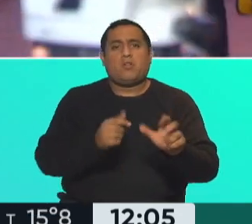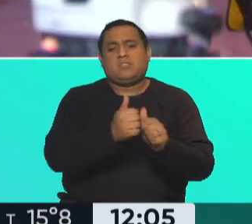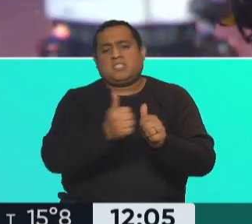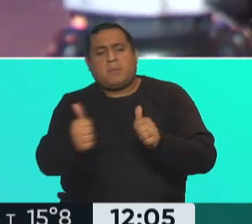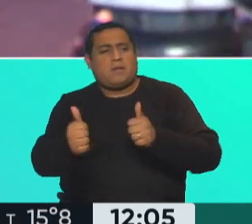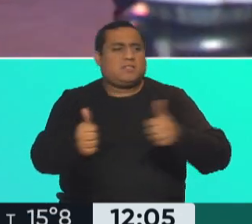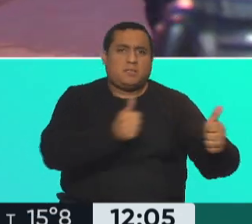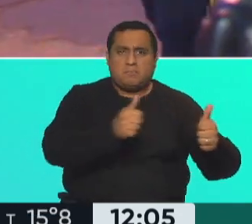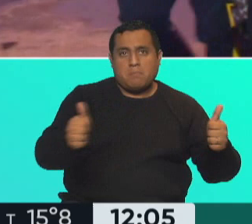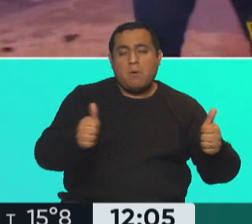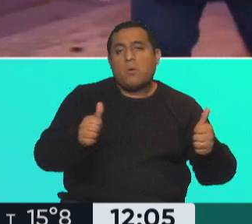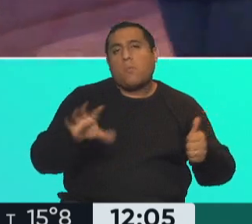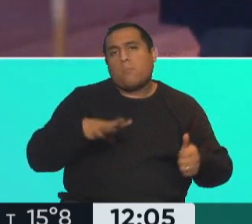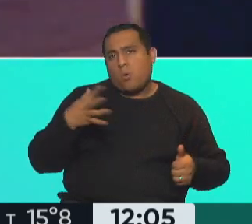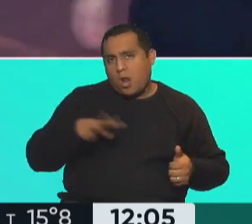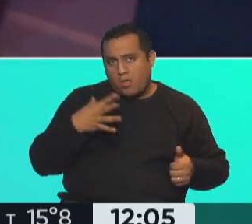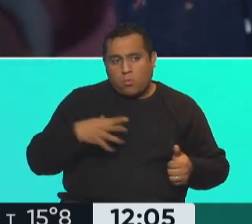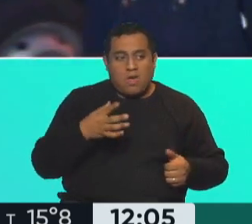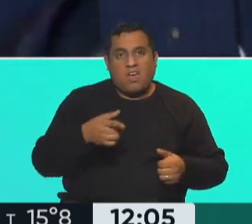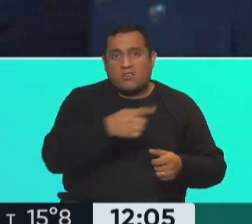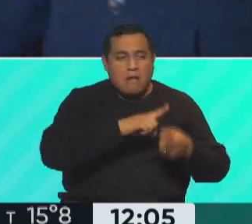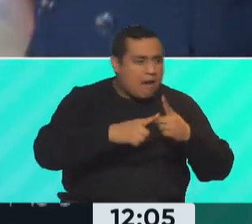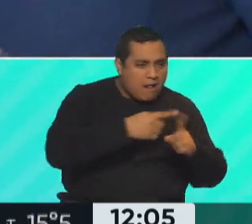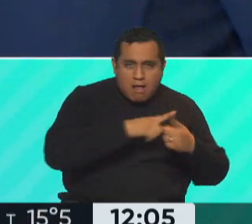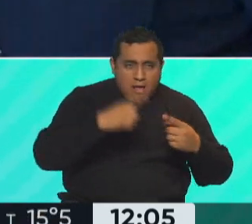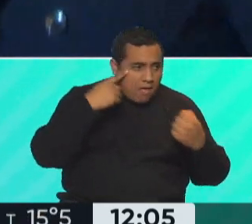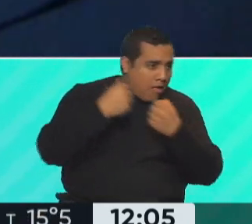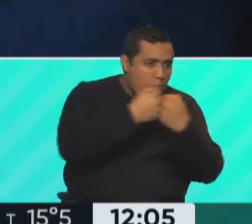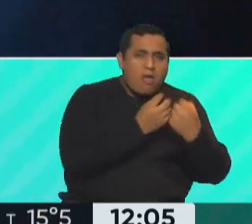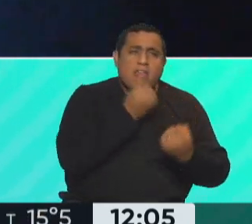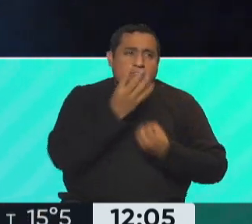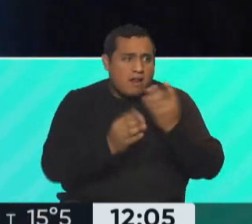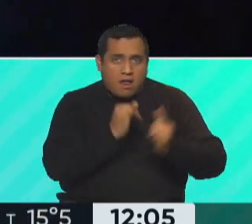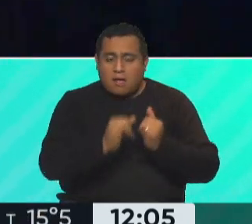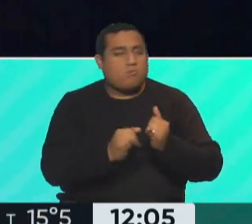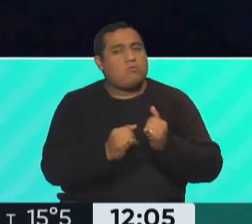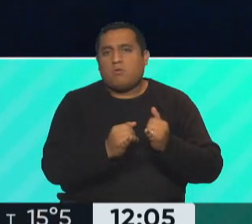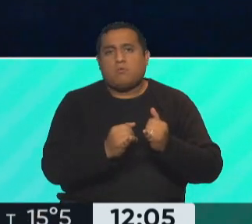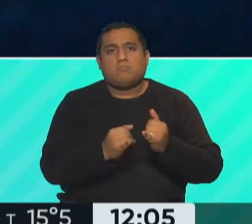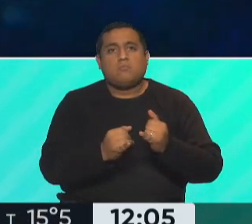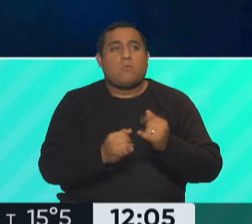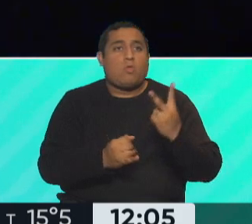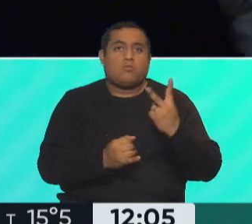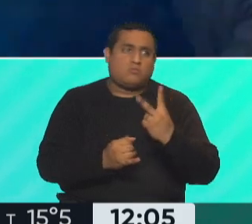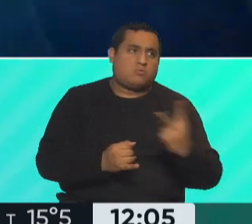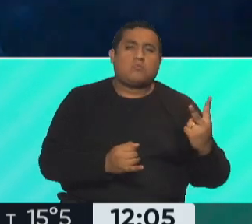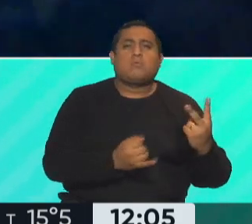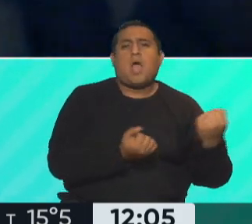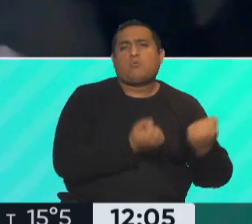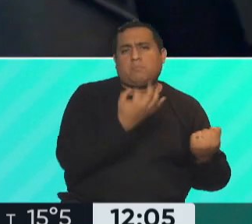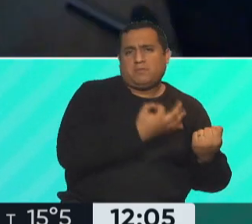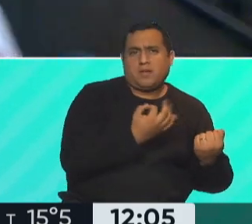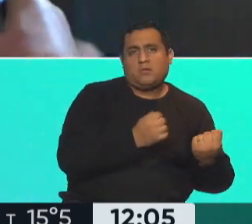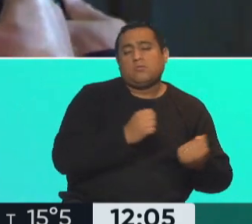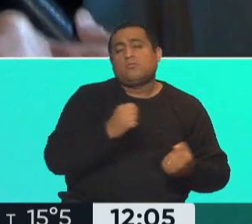para que no puedan ponerse de acuerdo con una declaración conjunta. Llegaron dos en una unidad especial y un tercero en